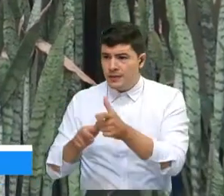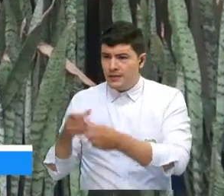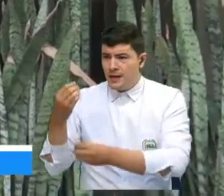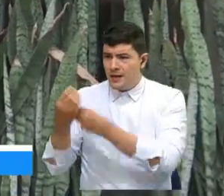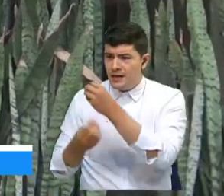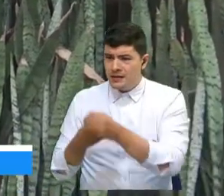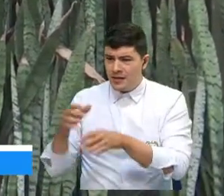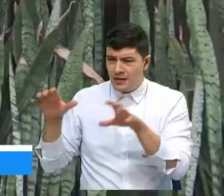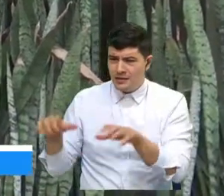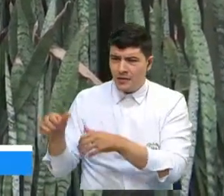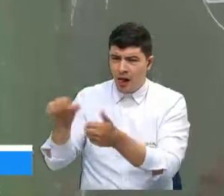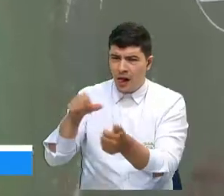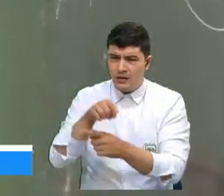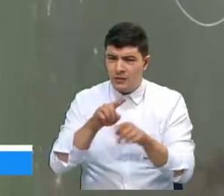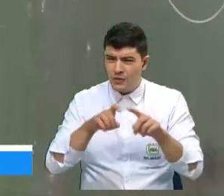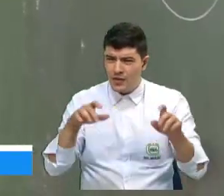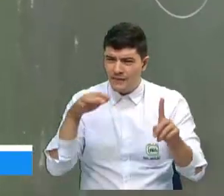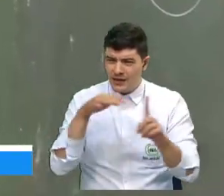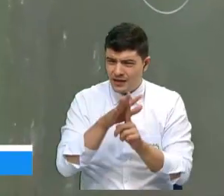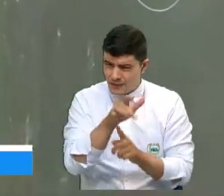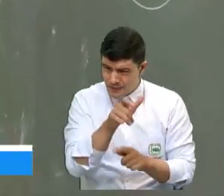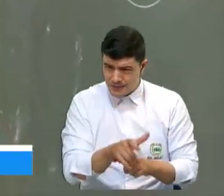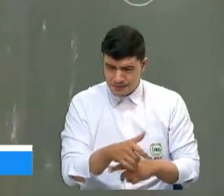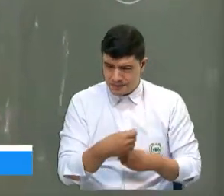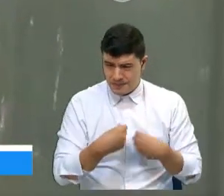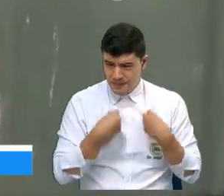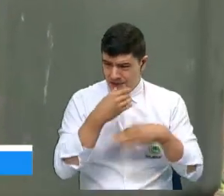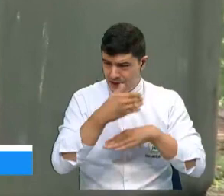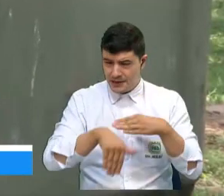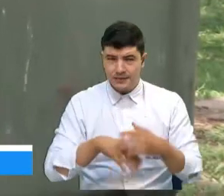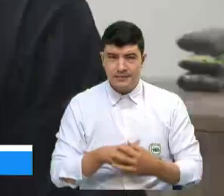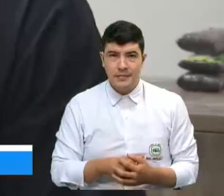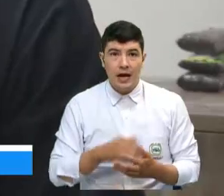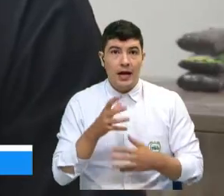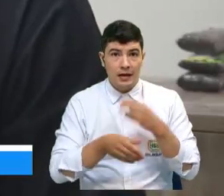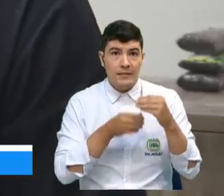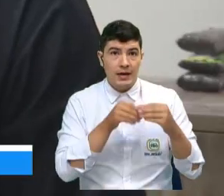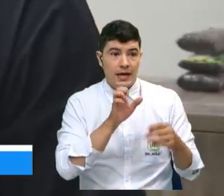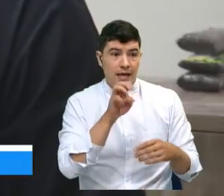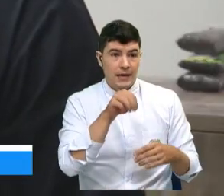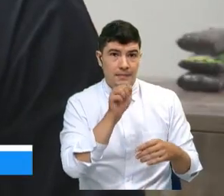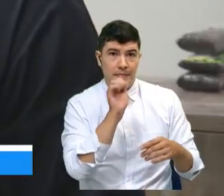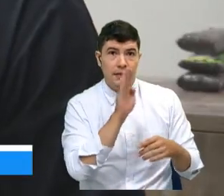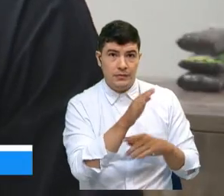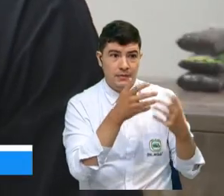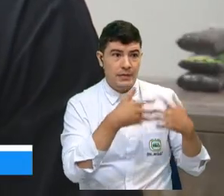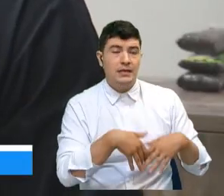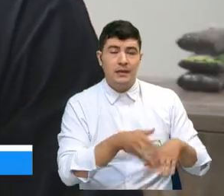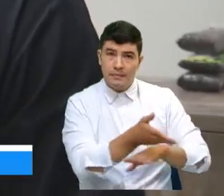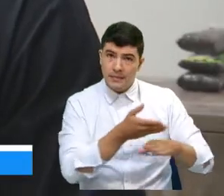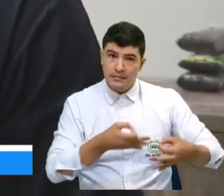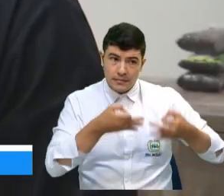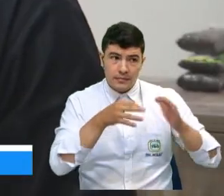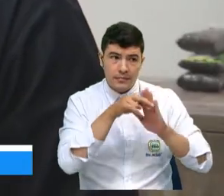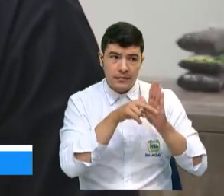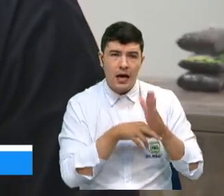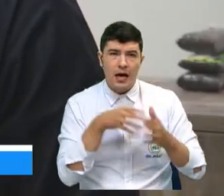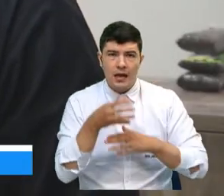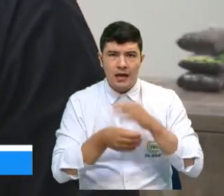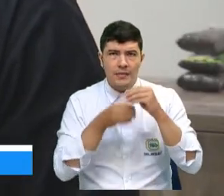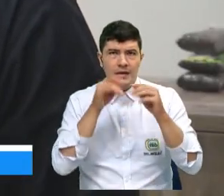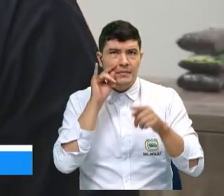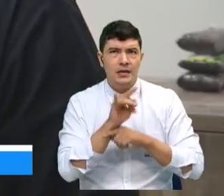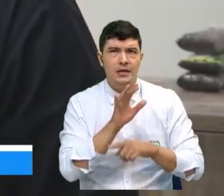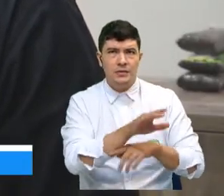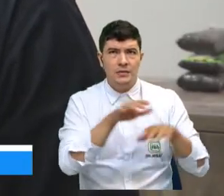haciendo esas barbaridades. Por su parte, la EMAP aseguró que tomará medidas. Y exigirle al contratista que tiene que ser más riguroso en el seguimiento de